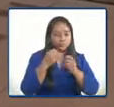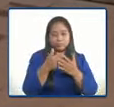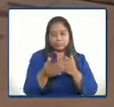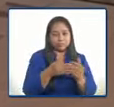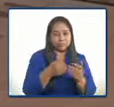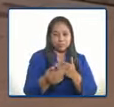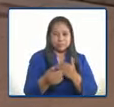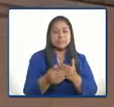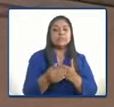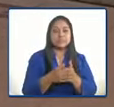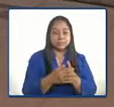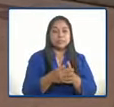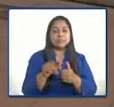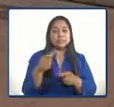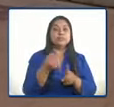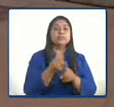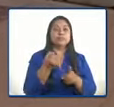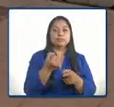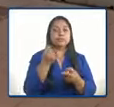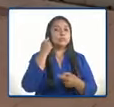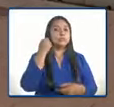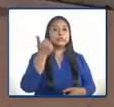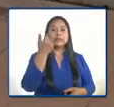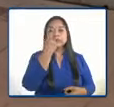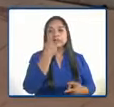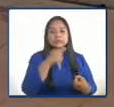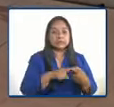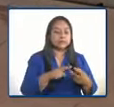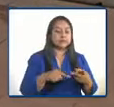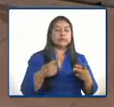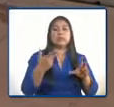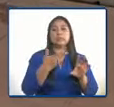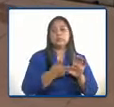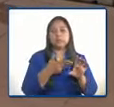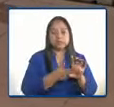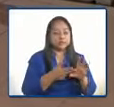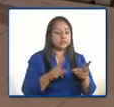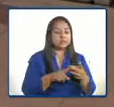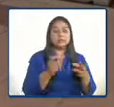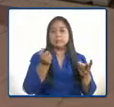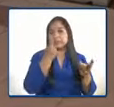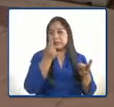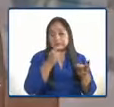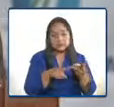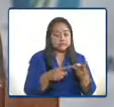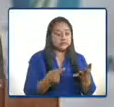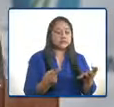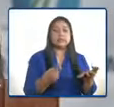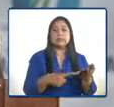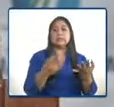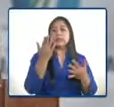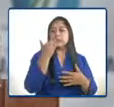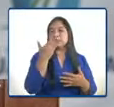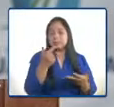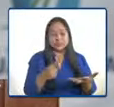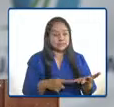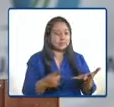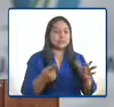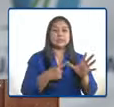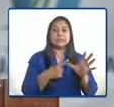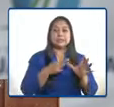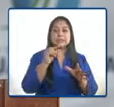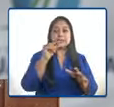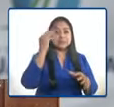pandemia, que es gas, combustibles, medicamentos, comestibles,